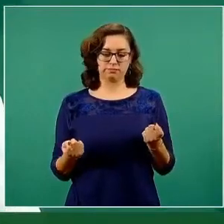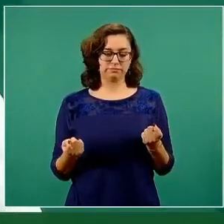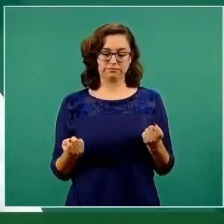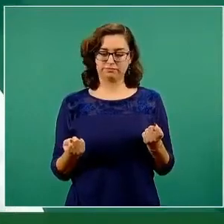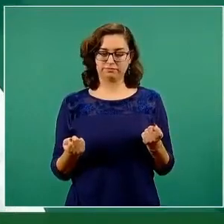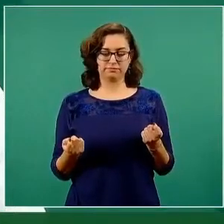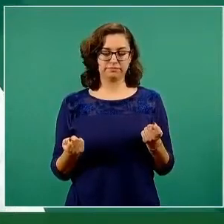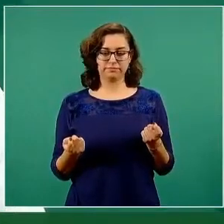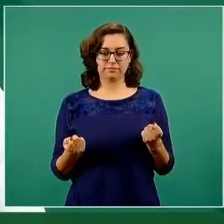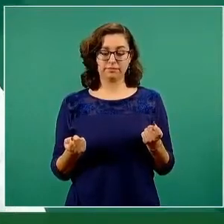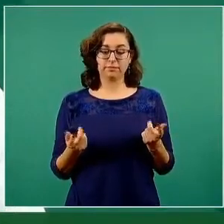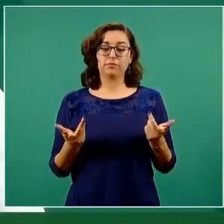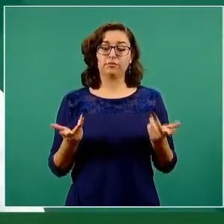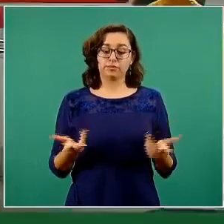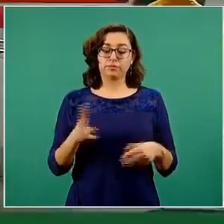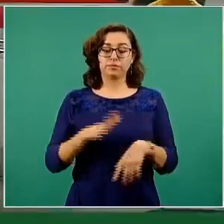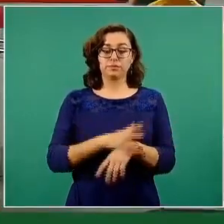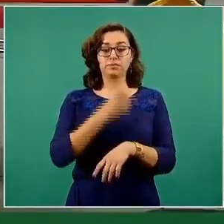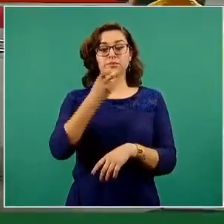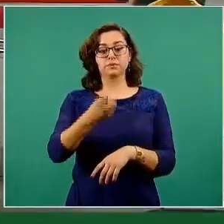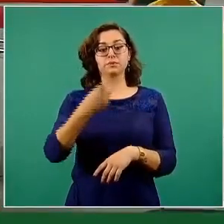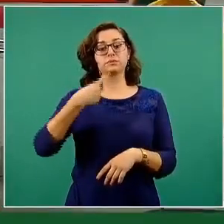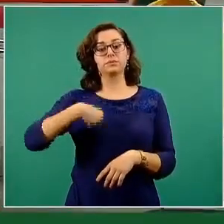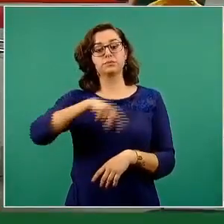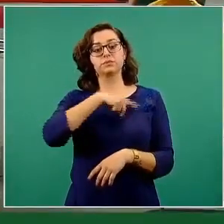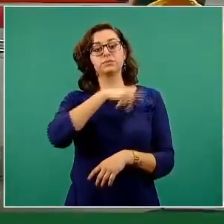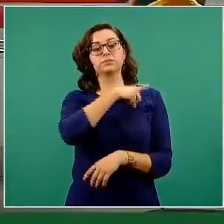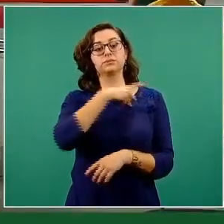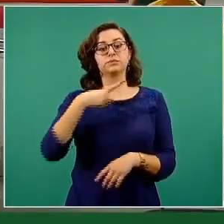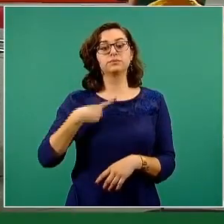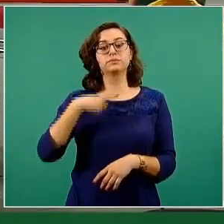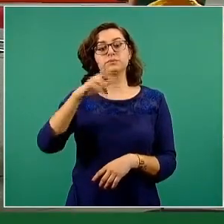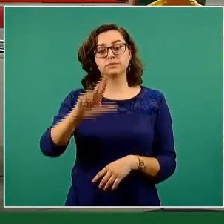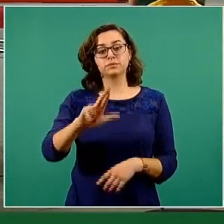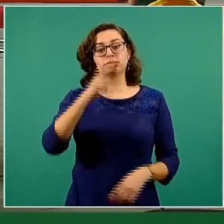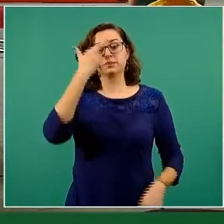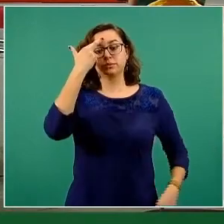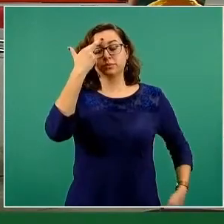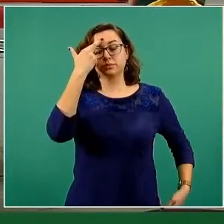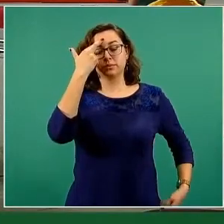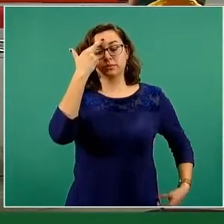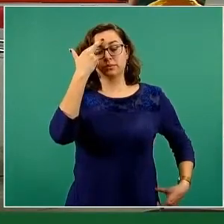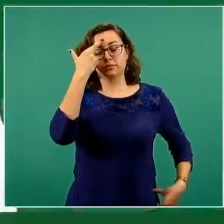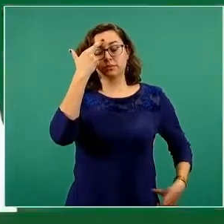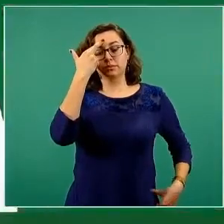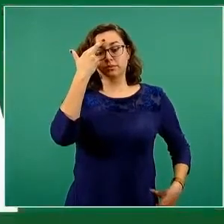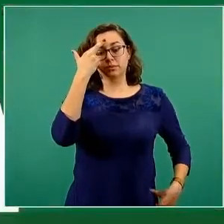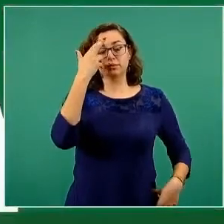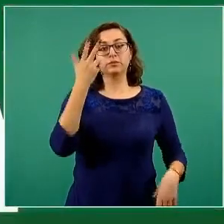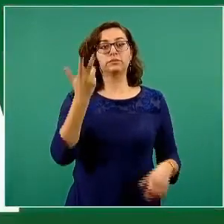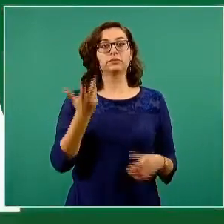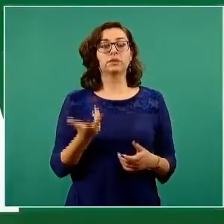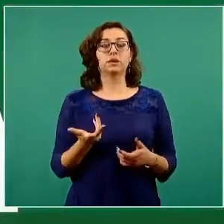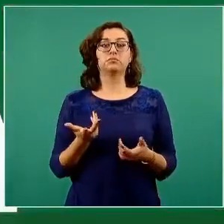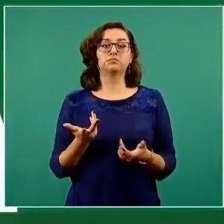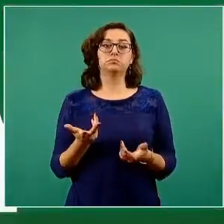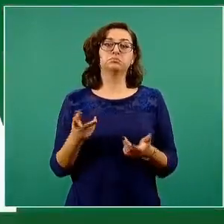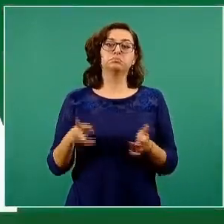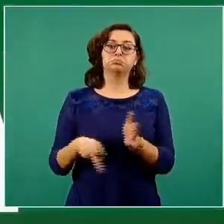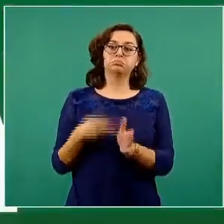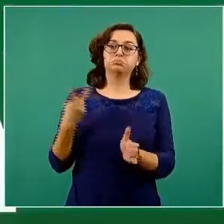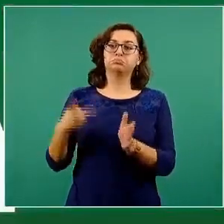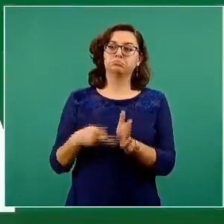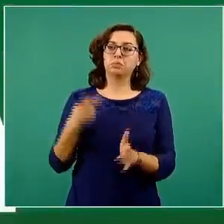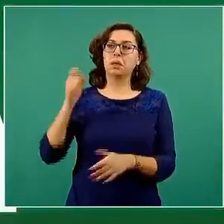escolar. Y aquí recordamos que en forma un poco inercial se tomó